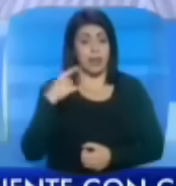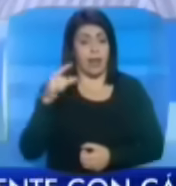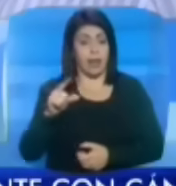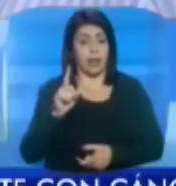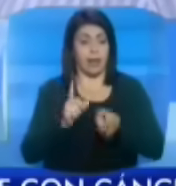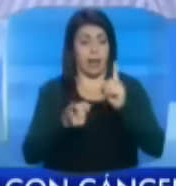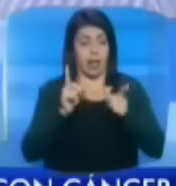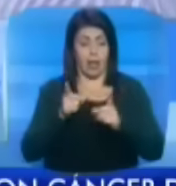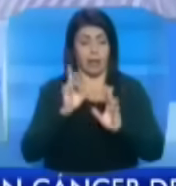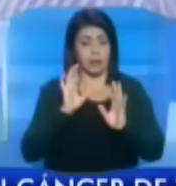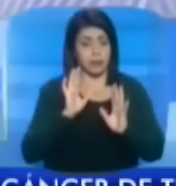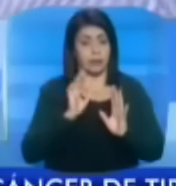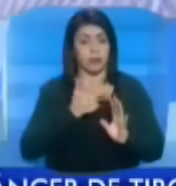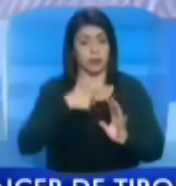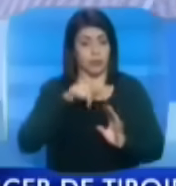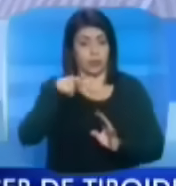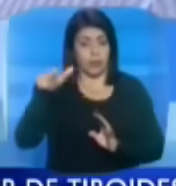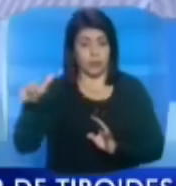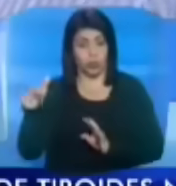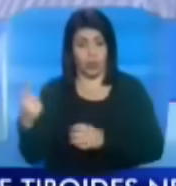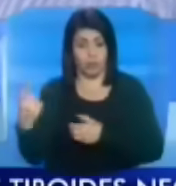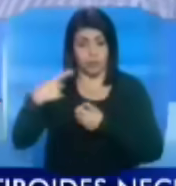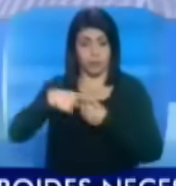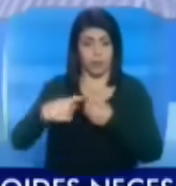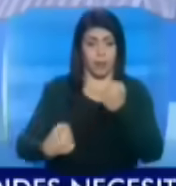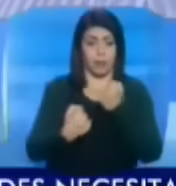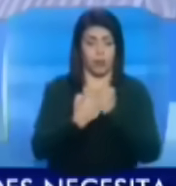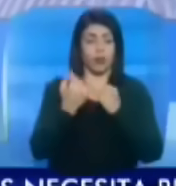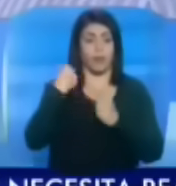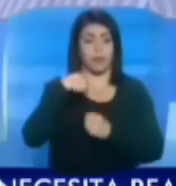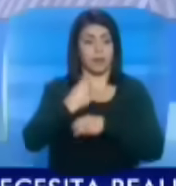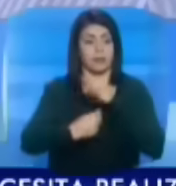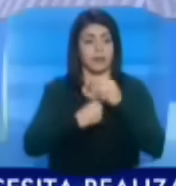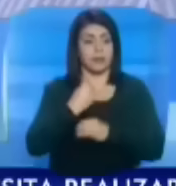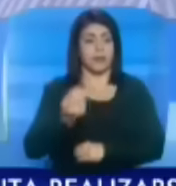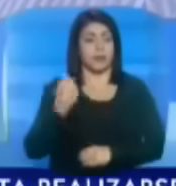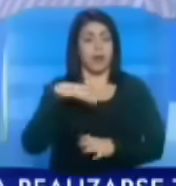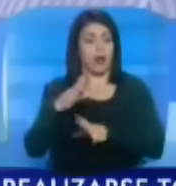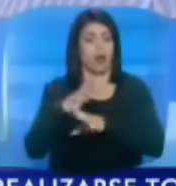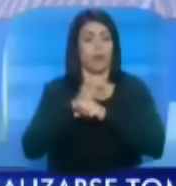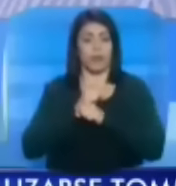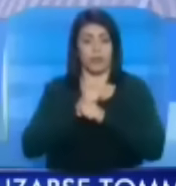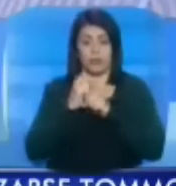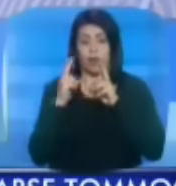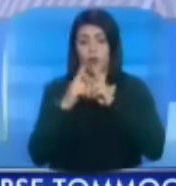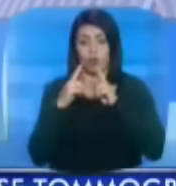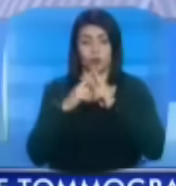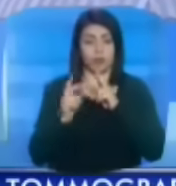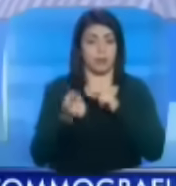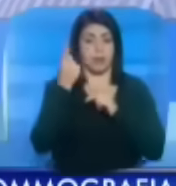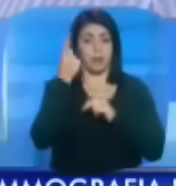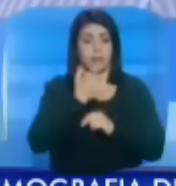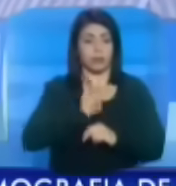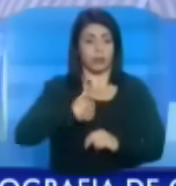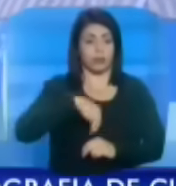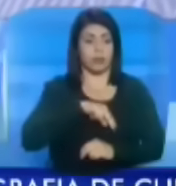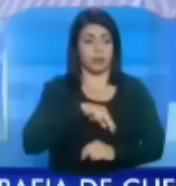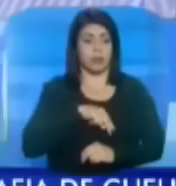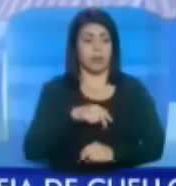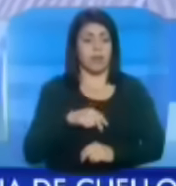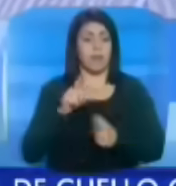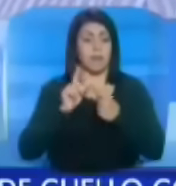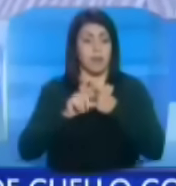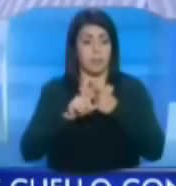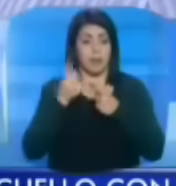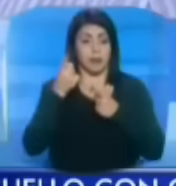tenemos a salvo nuestros clientes, pues hay mayor retribución hacia la marca, más confianza, que es la prioridad de nosotros y el cliente número